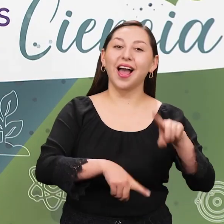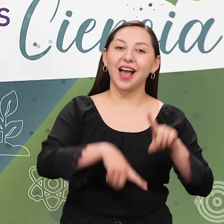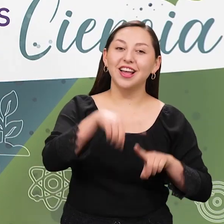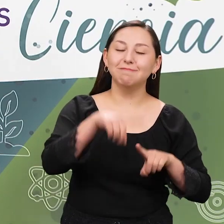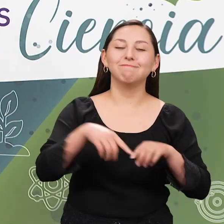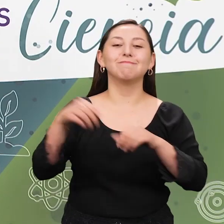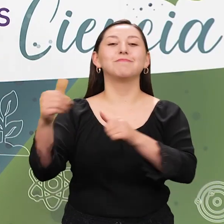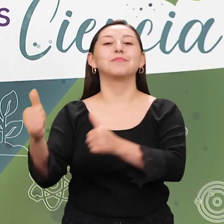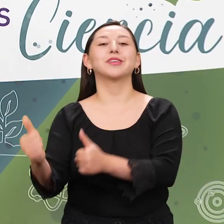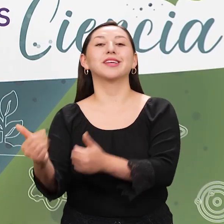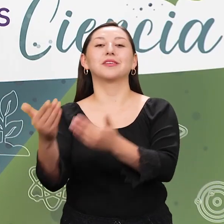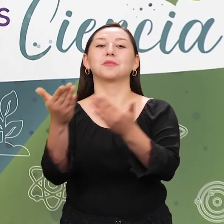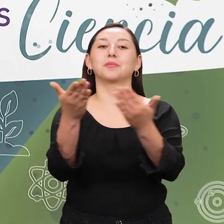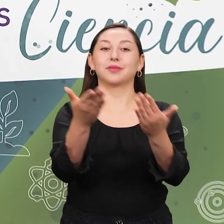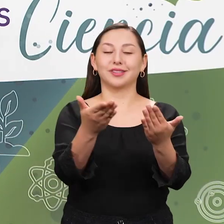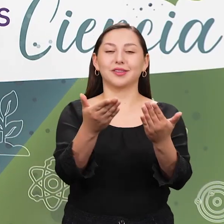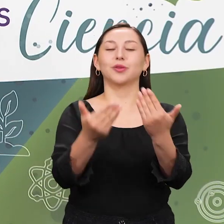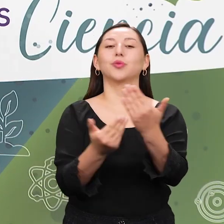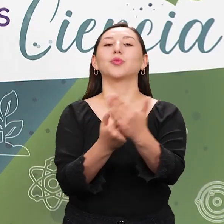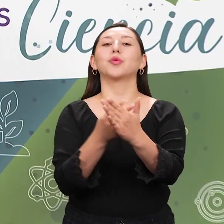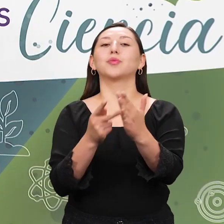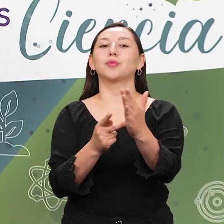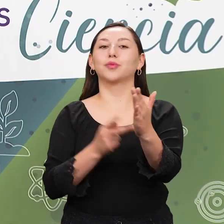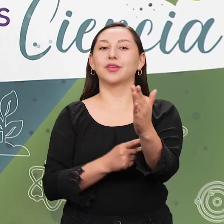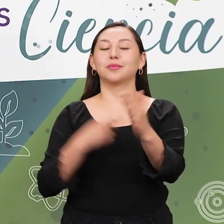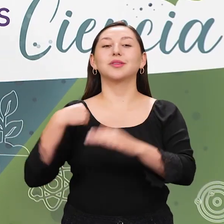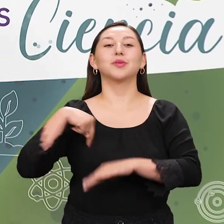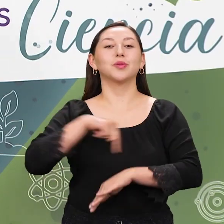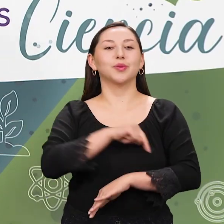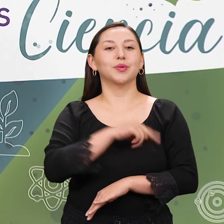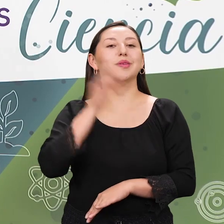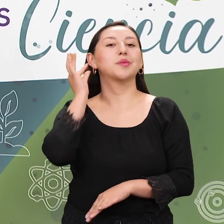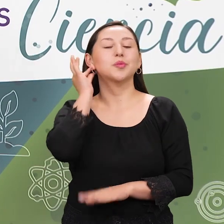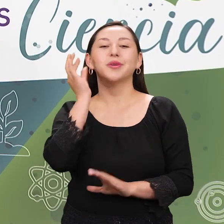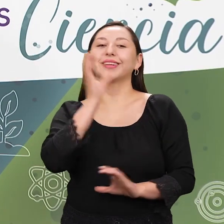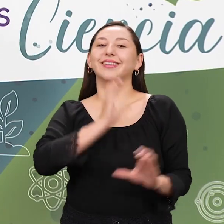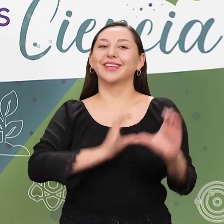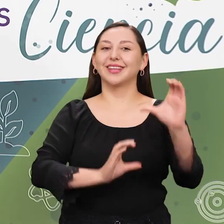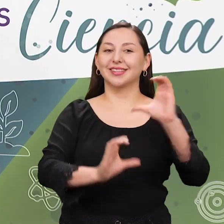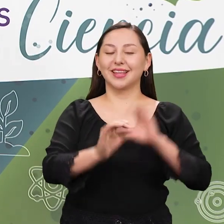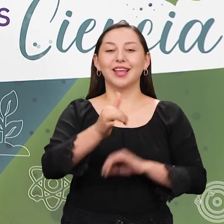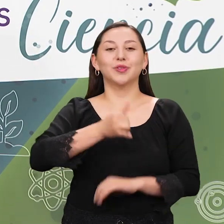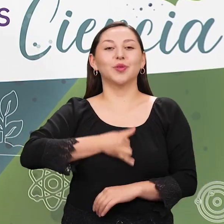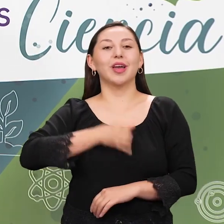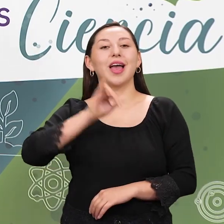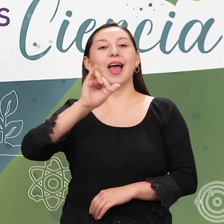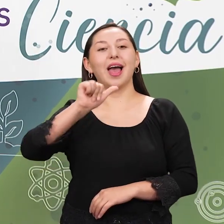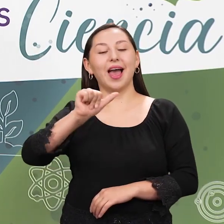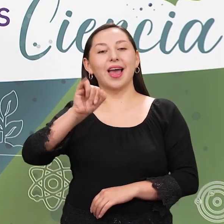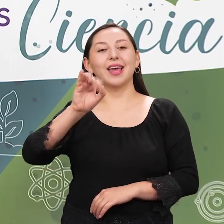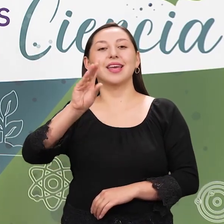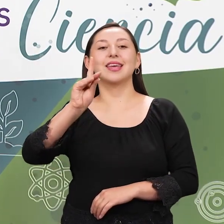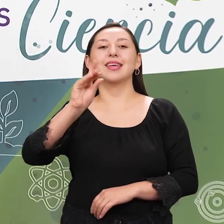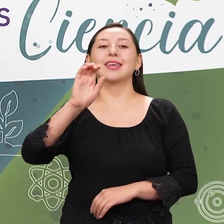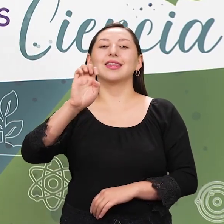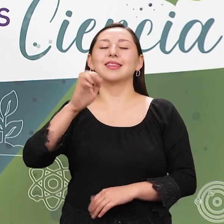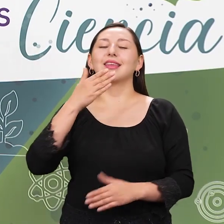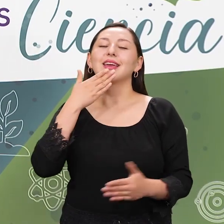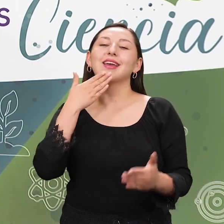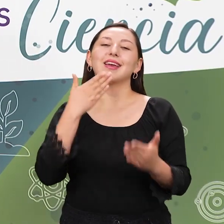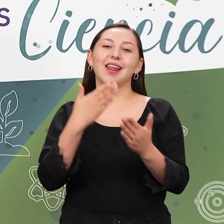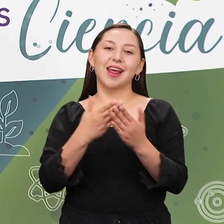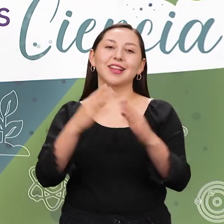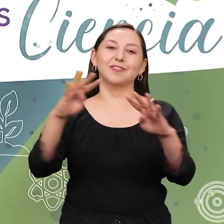Amigas y amigos, bienvenida y bienvenido a un programa más de Somos Mujeres y Hacemos Ciencia. Soy Aidea Tupaña, gracias